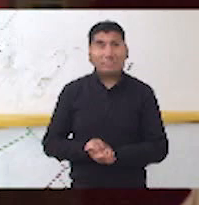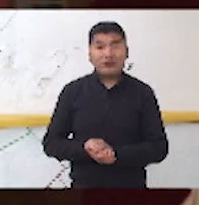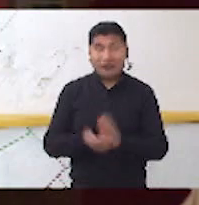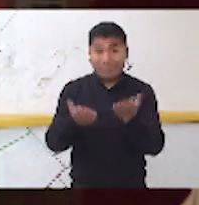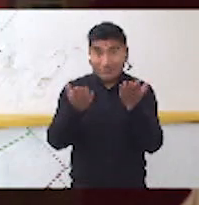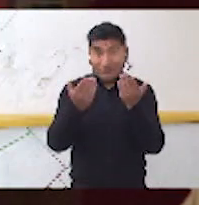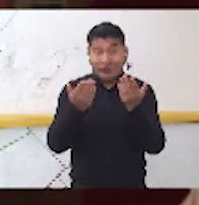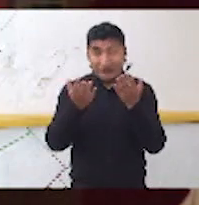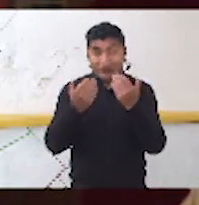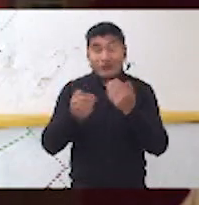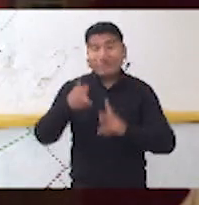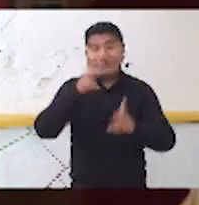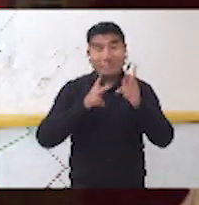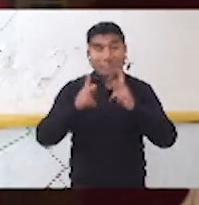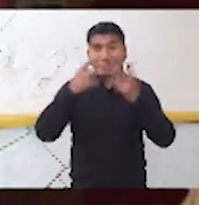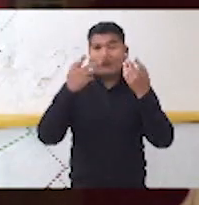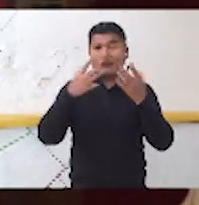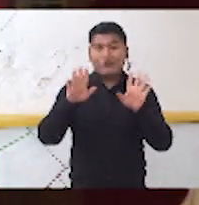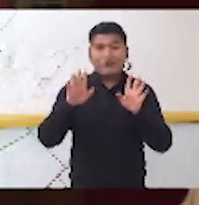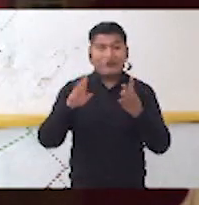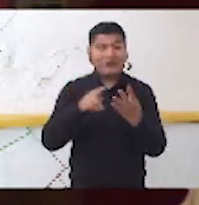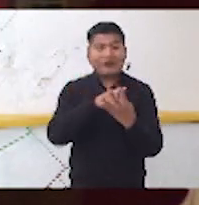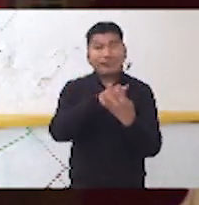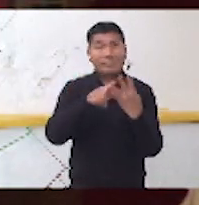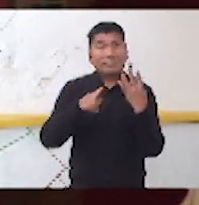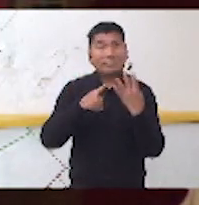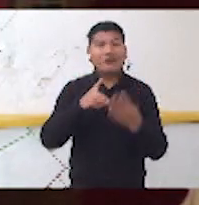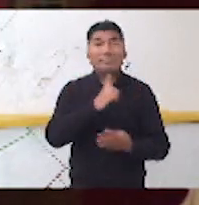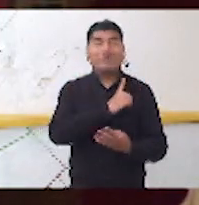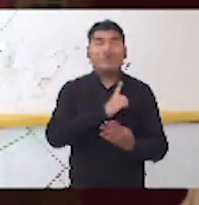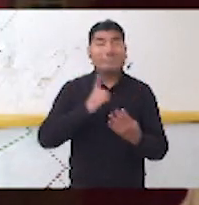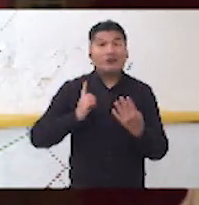Acérquense los que van a ser ordenados diáconos.